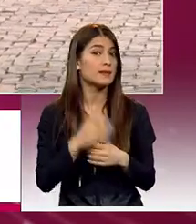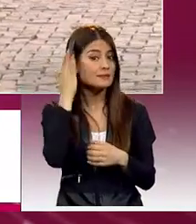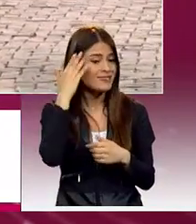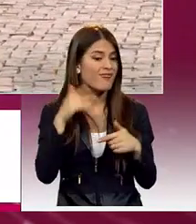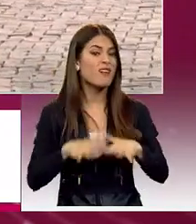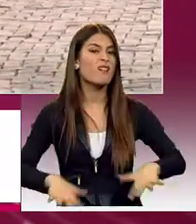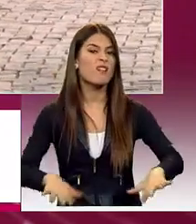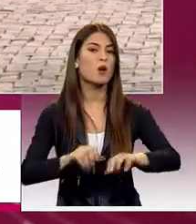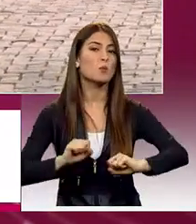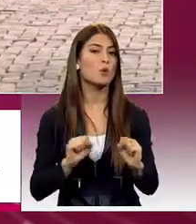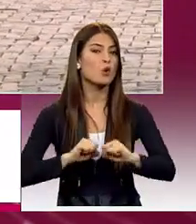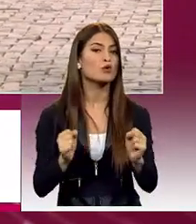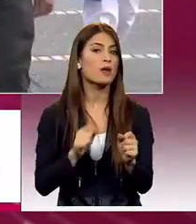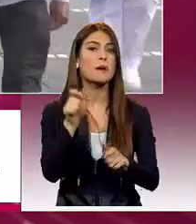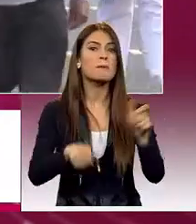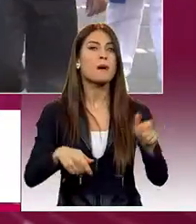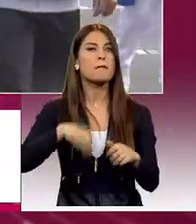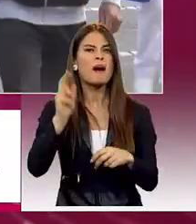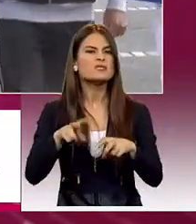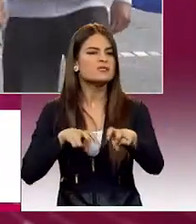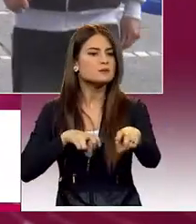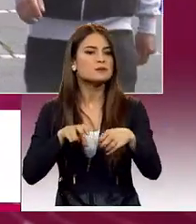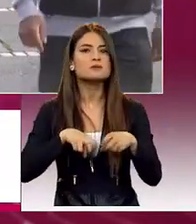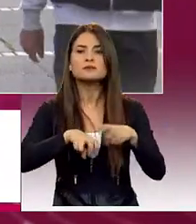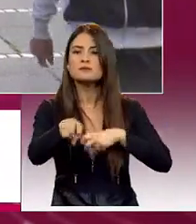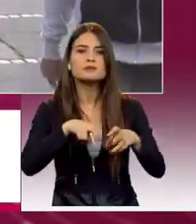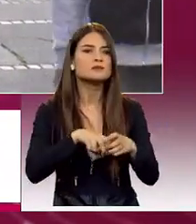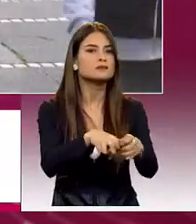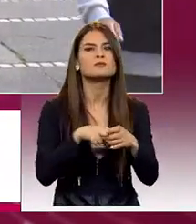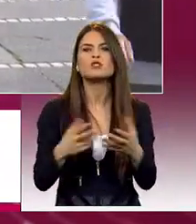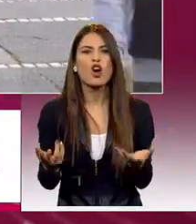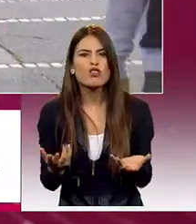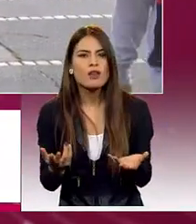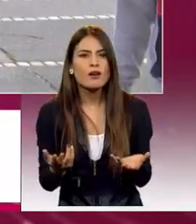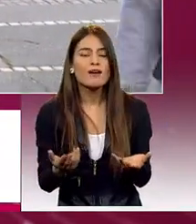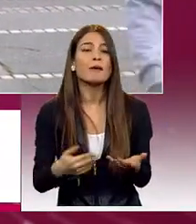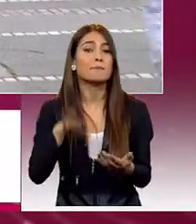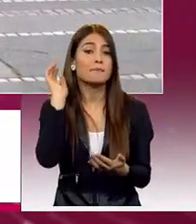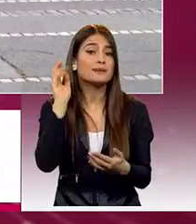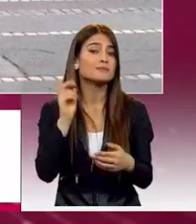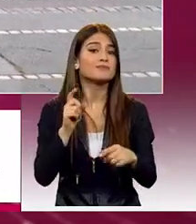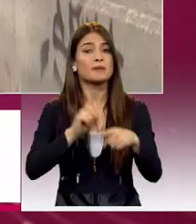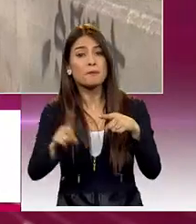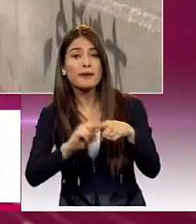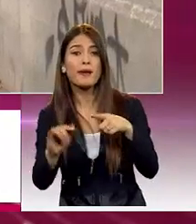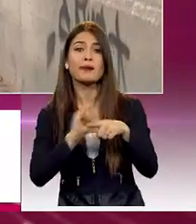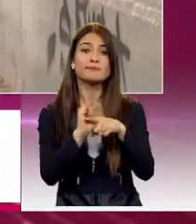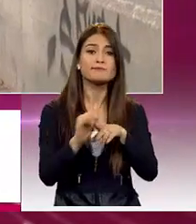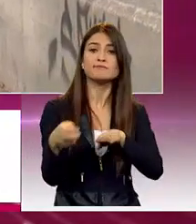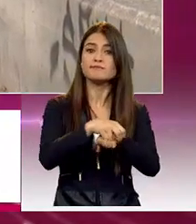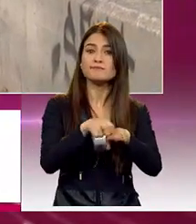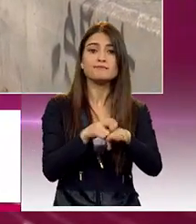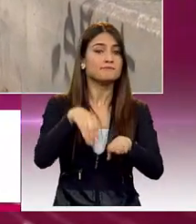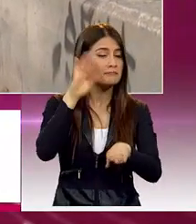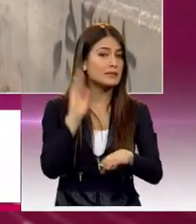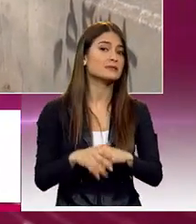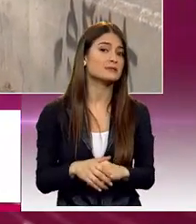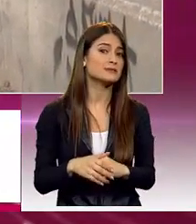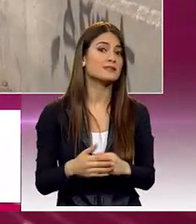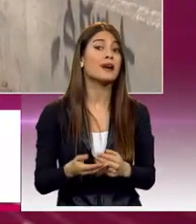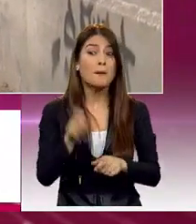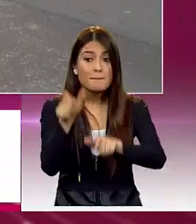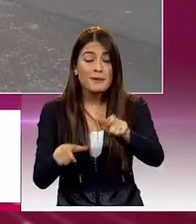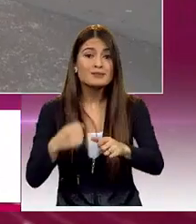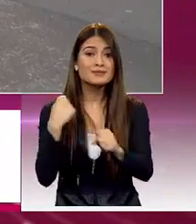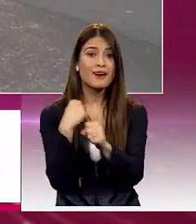moviliza, y más la gente del sector de la construcción, en transporte público. Nos hemos puesto un límite y es que el transporte